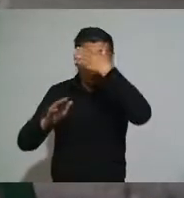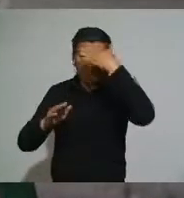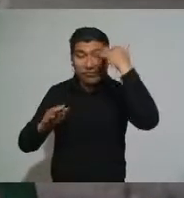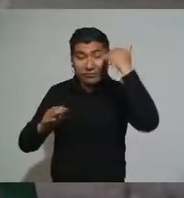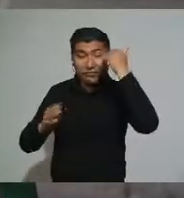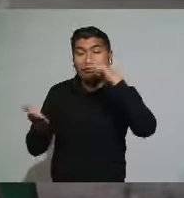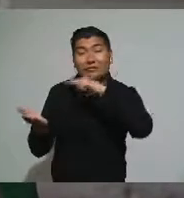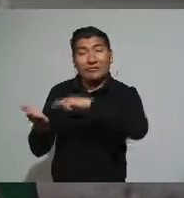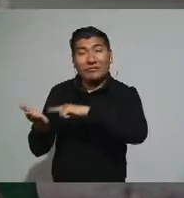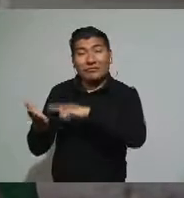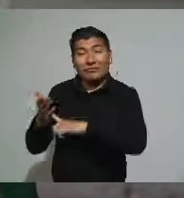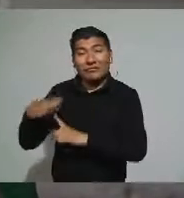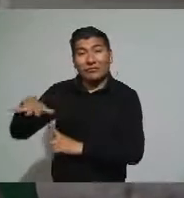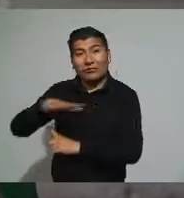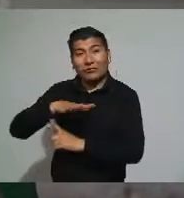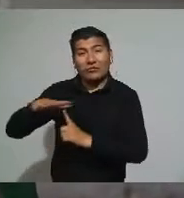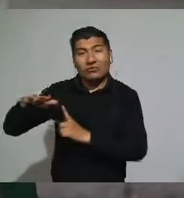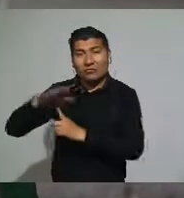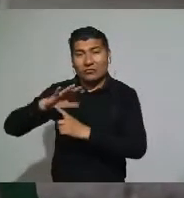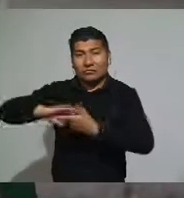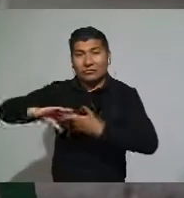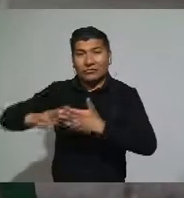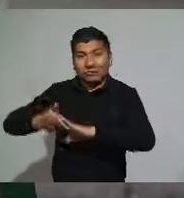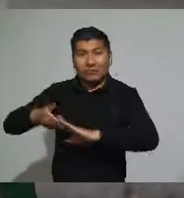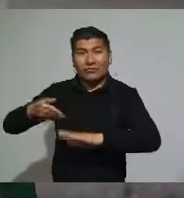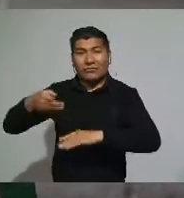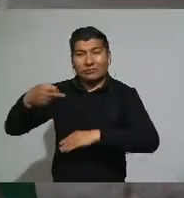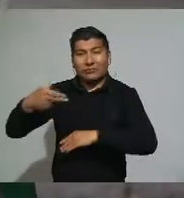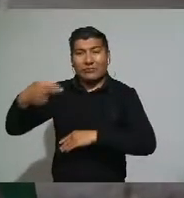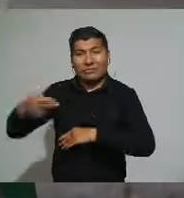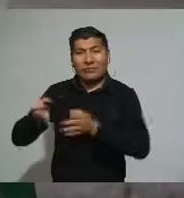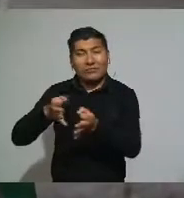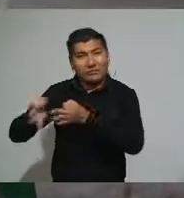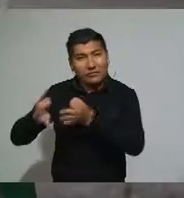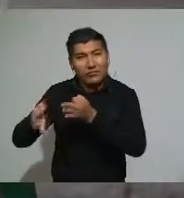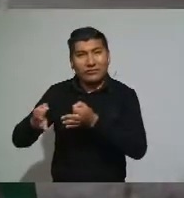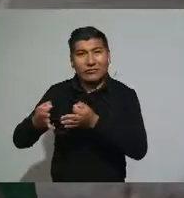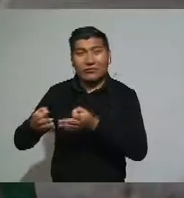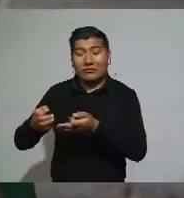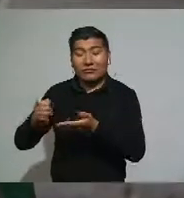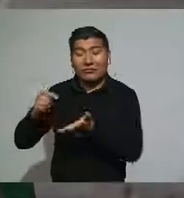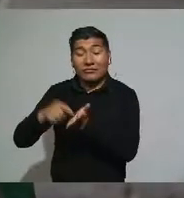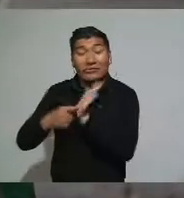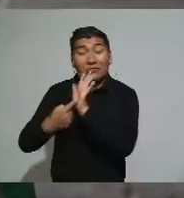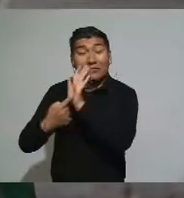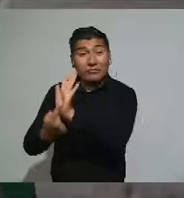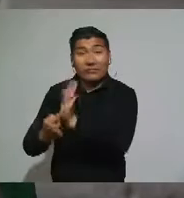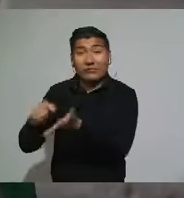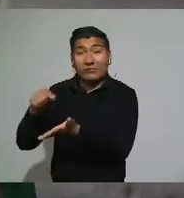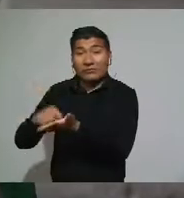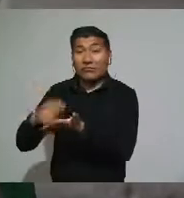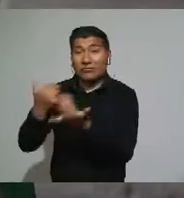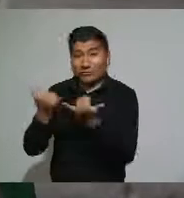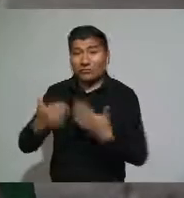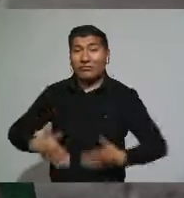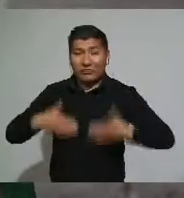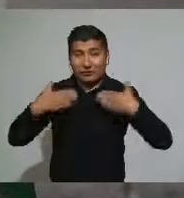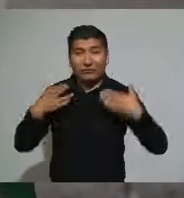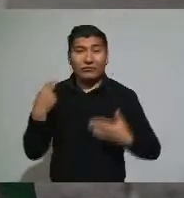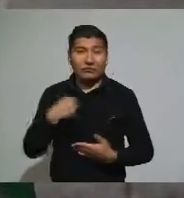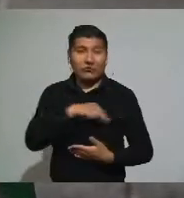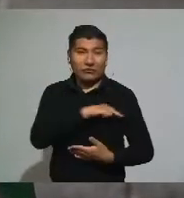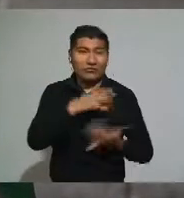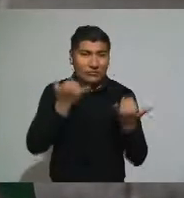esta ambientación también, pongamos como ambientación esto que estamos viviendo